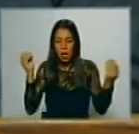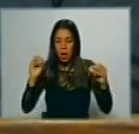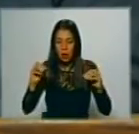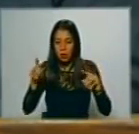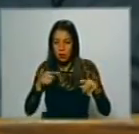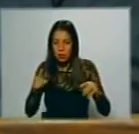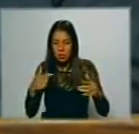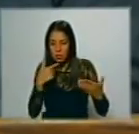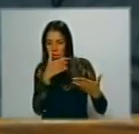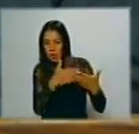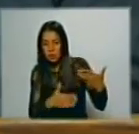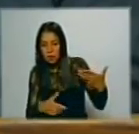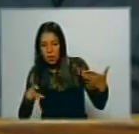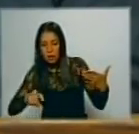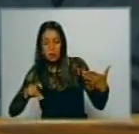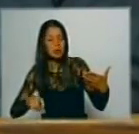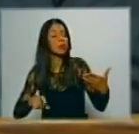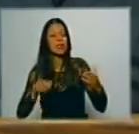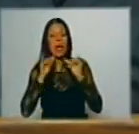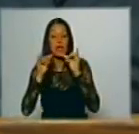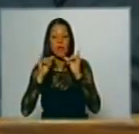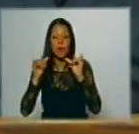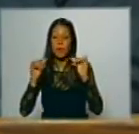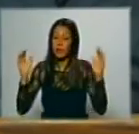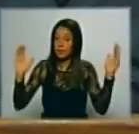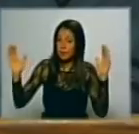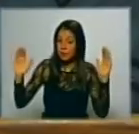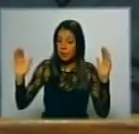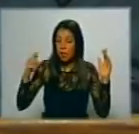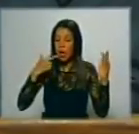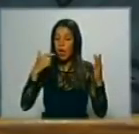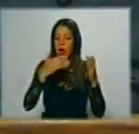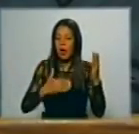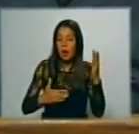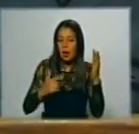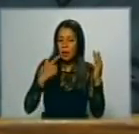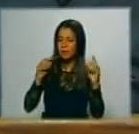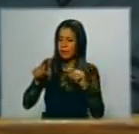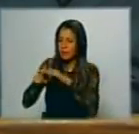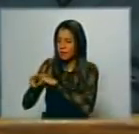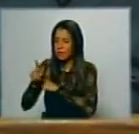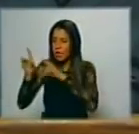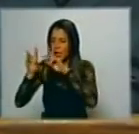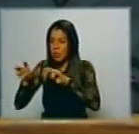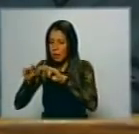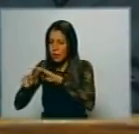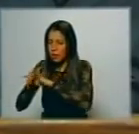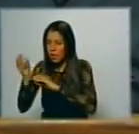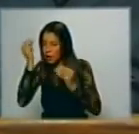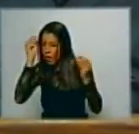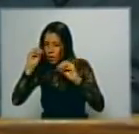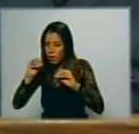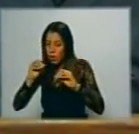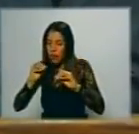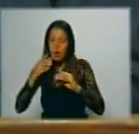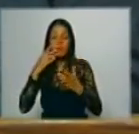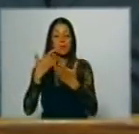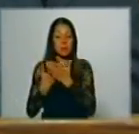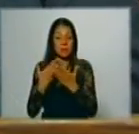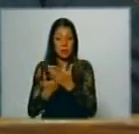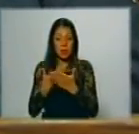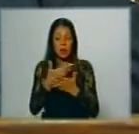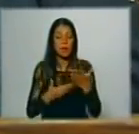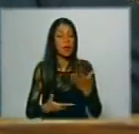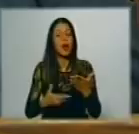fuera necesario. Dicha información podrá ser asegurada, de lo cual se dejará constancia